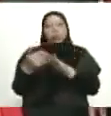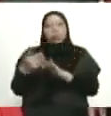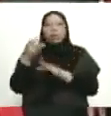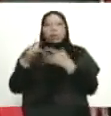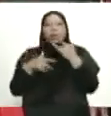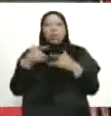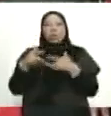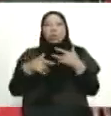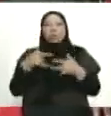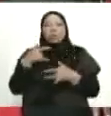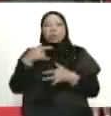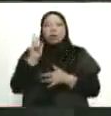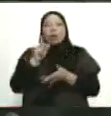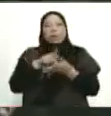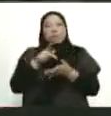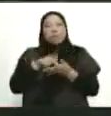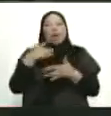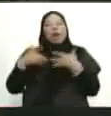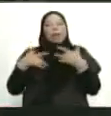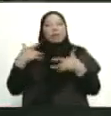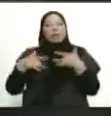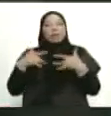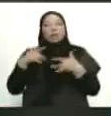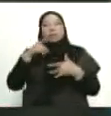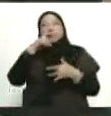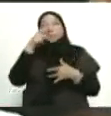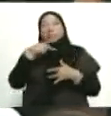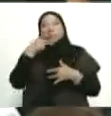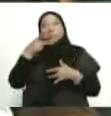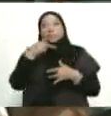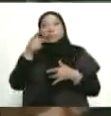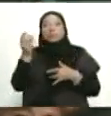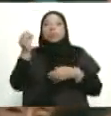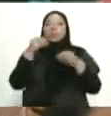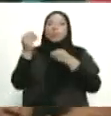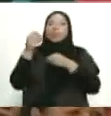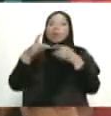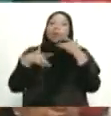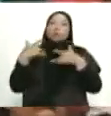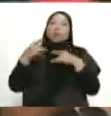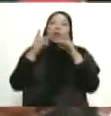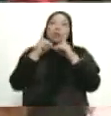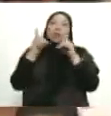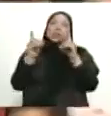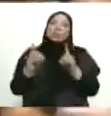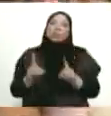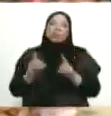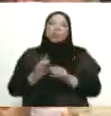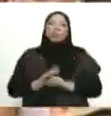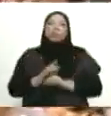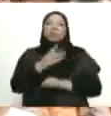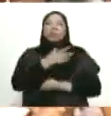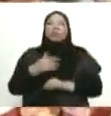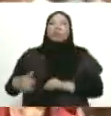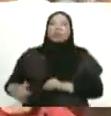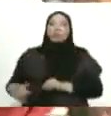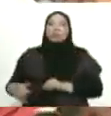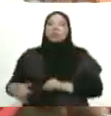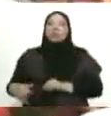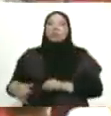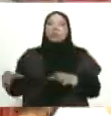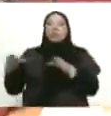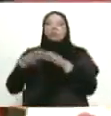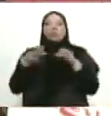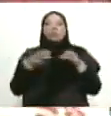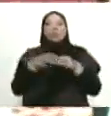alto mando político militar, tiene un alto mando político. Cada vez que se van a tomar decisiones, el presidente reúne a